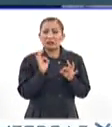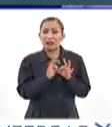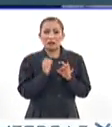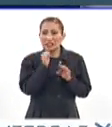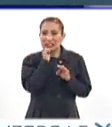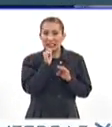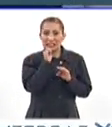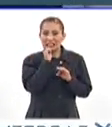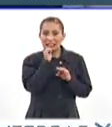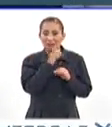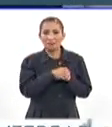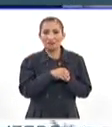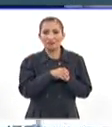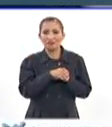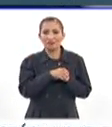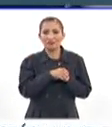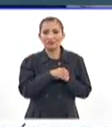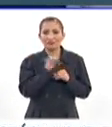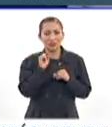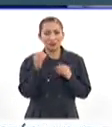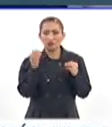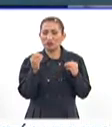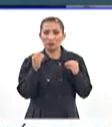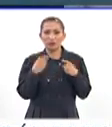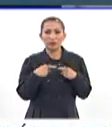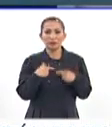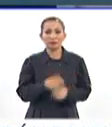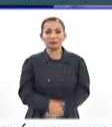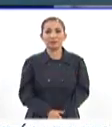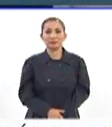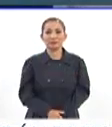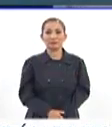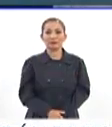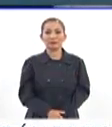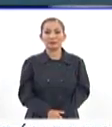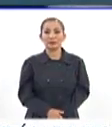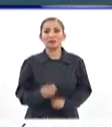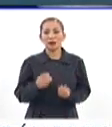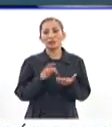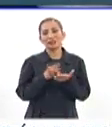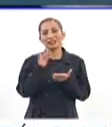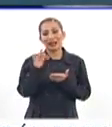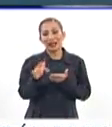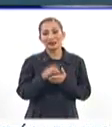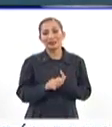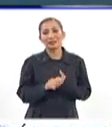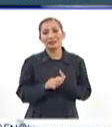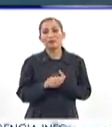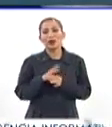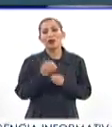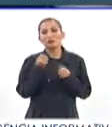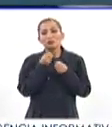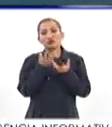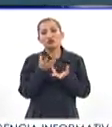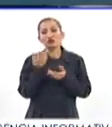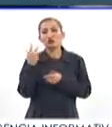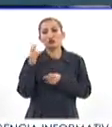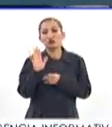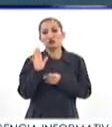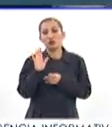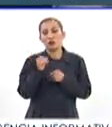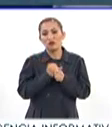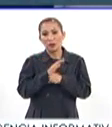exacto no te sabría decir, pero sí es mucha afluencia. Muy bien, pues muchísimas gracias por compartirnos